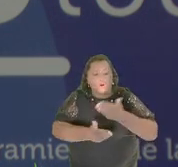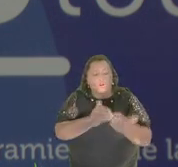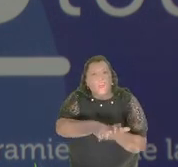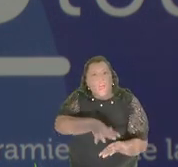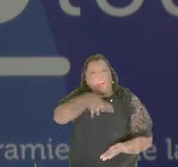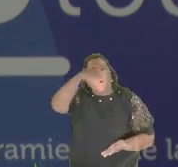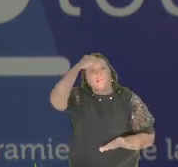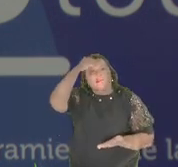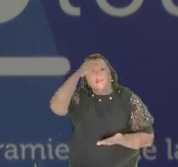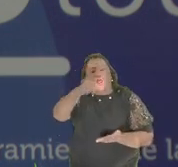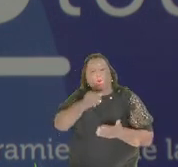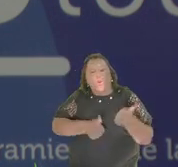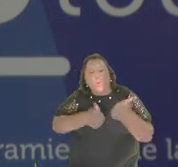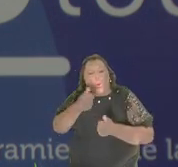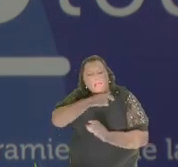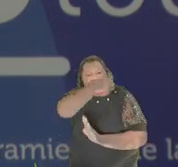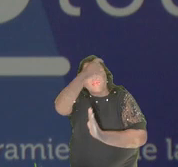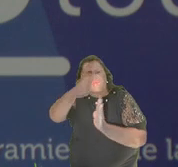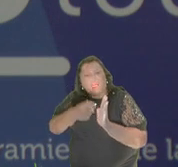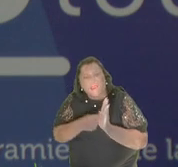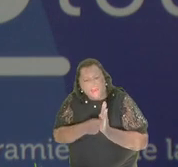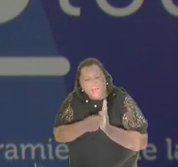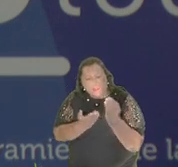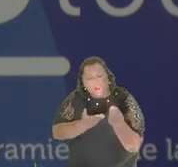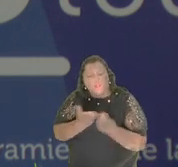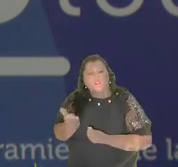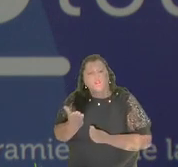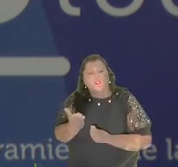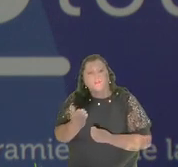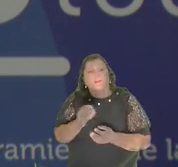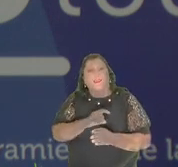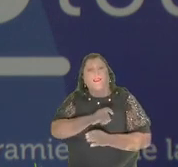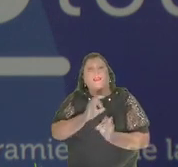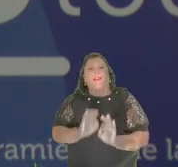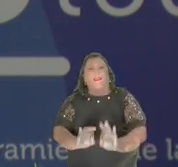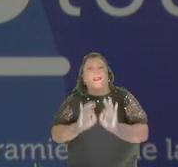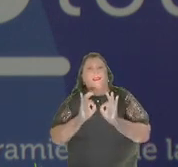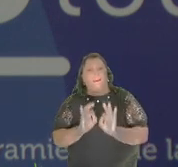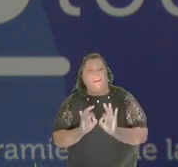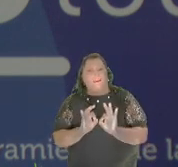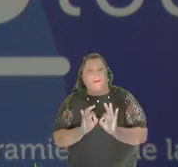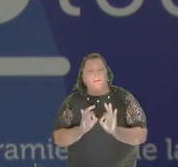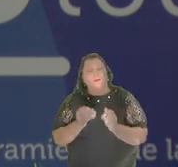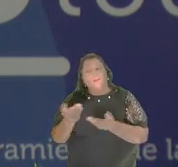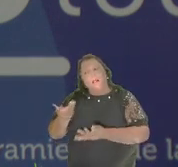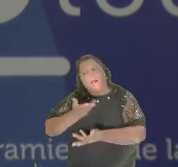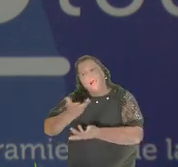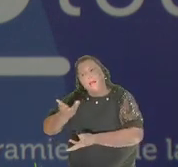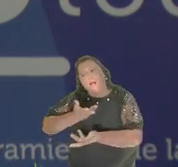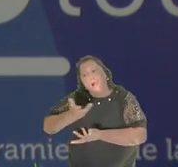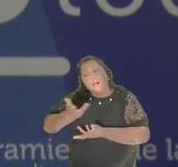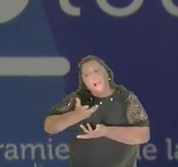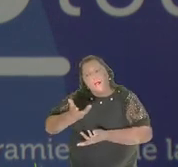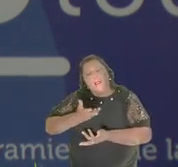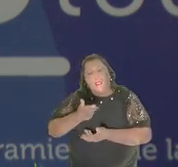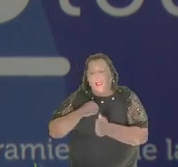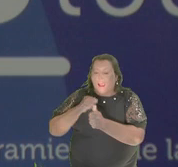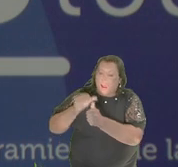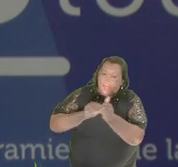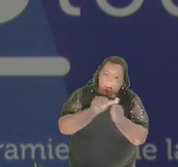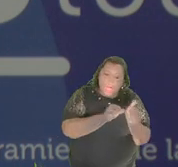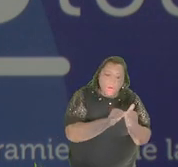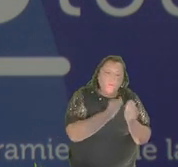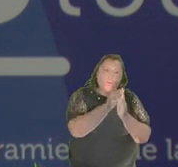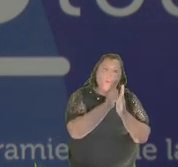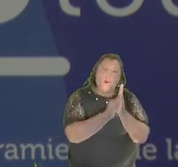revisión integral, institucional de condiciones de calidad que nos diera pie a un diálogo ya mucho más amplio a cada uno de los